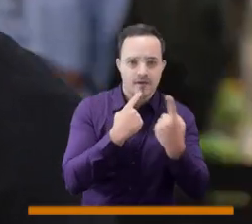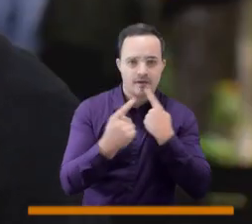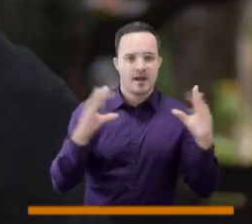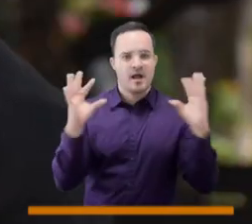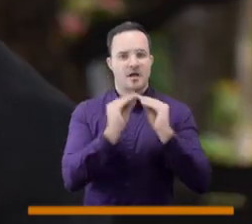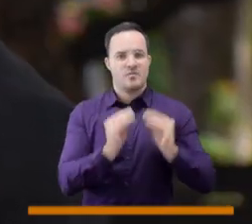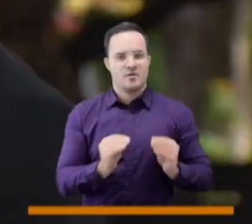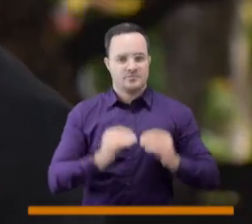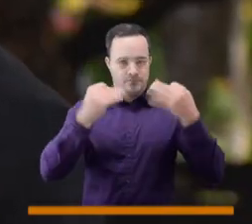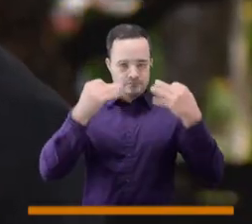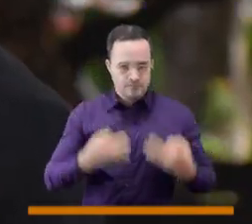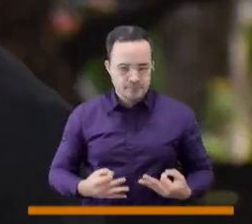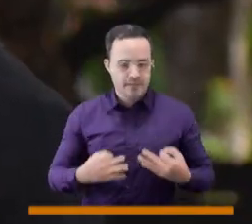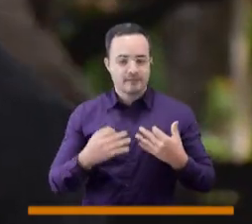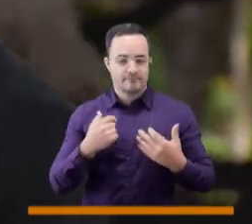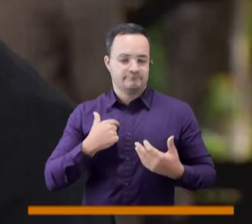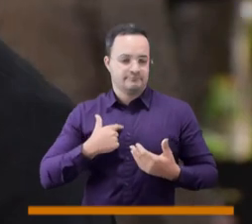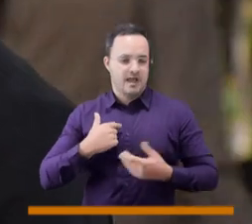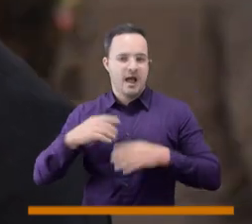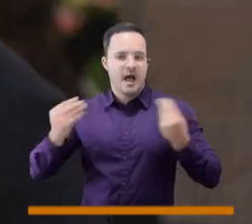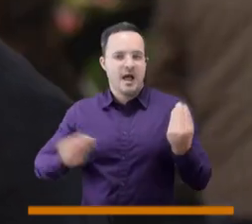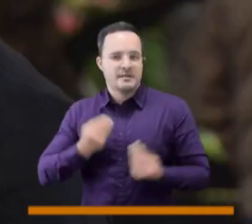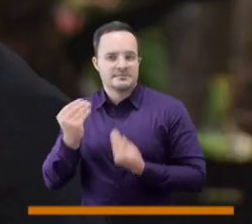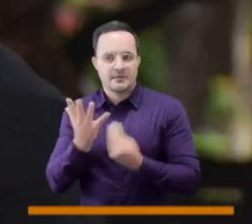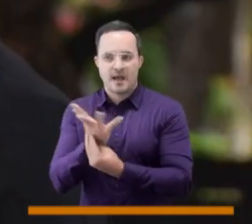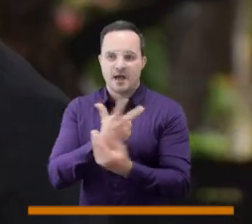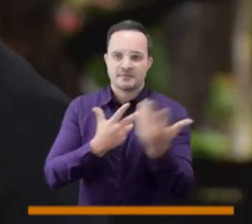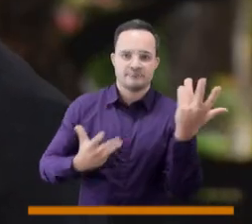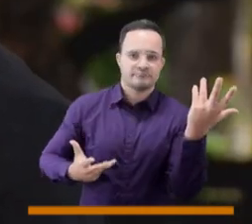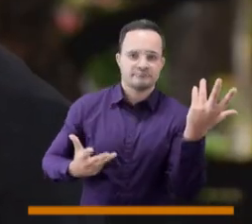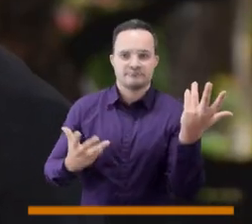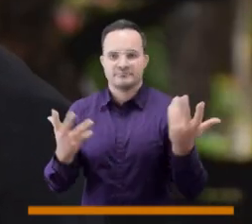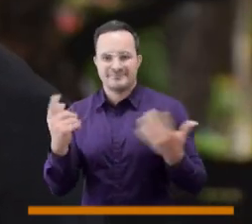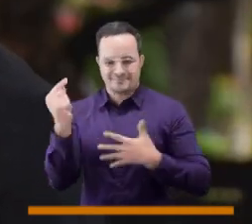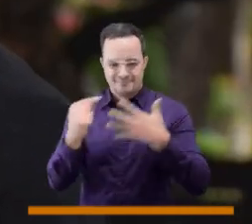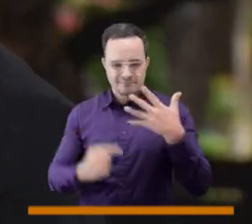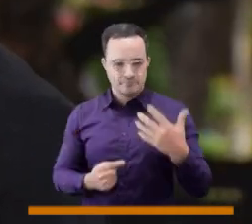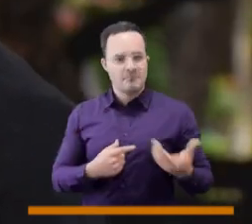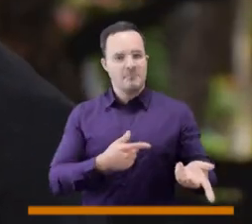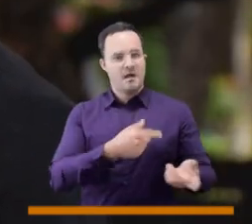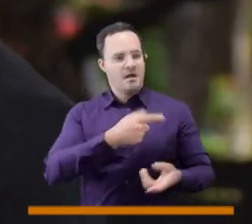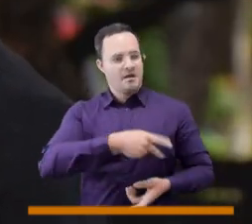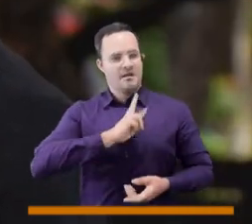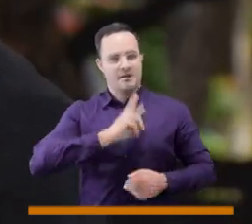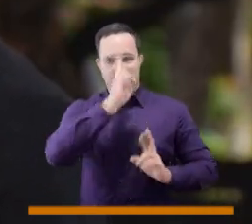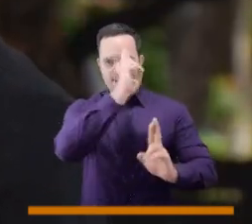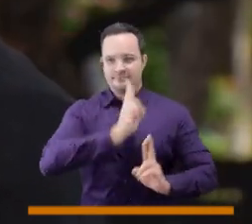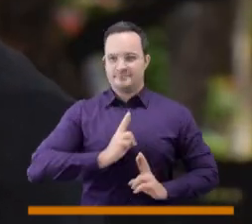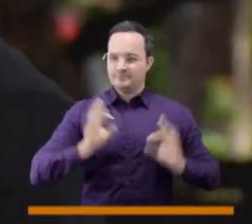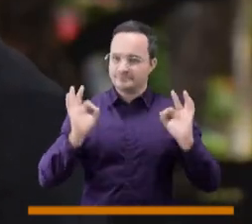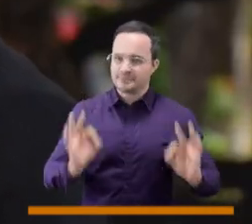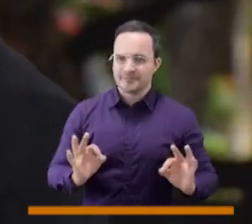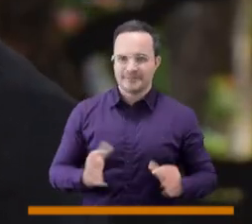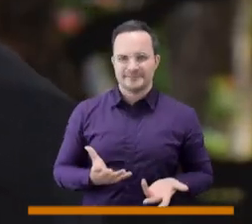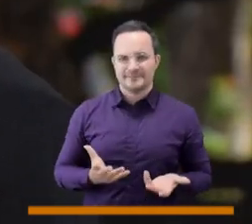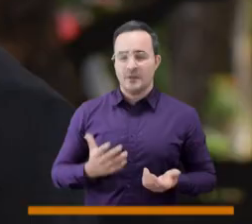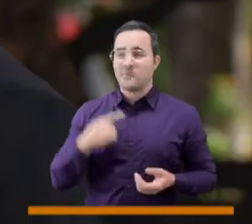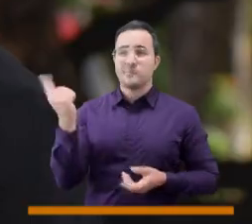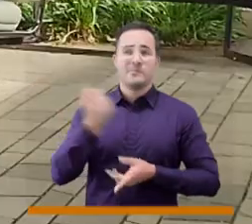tiene que haber acuerdos que legitimen, que valoren las actividades artísticas del espacio público,